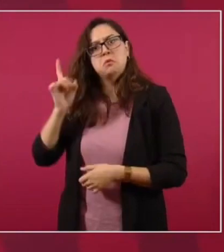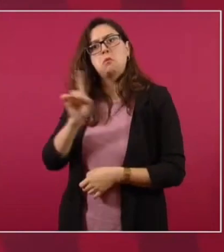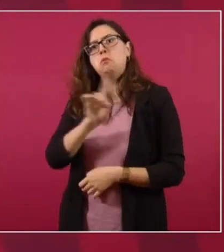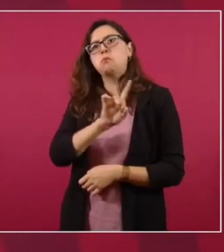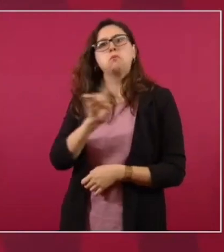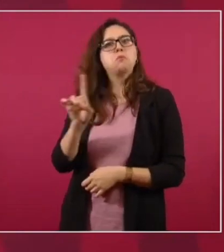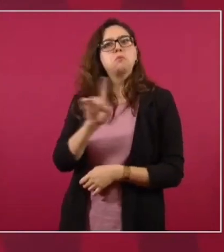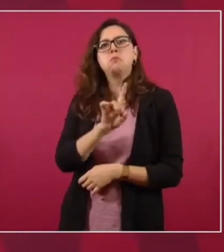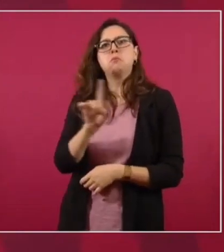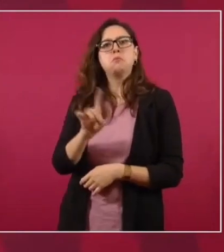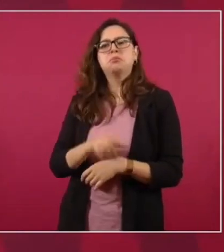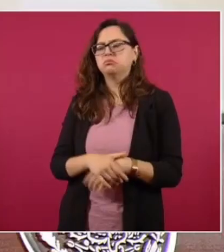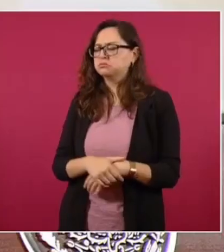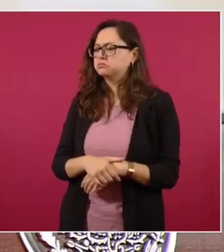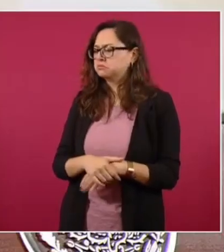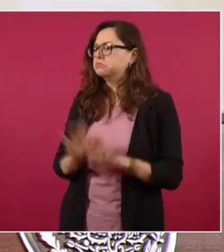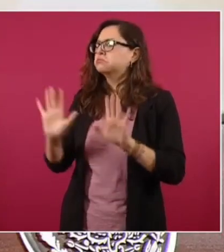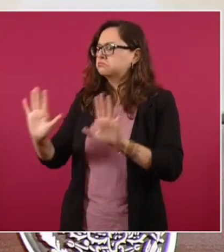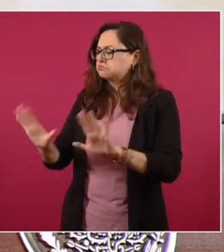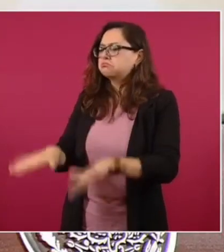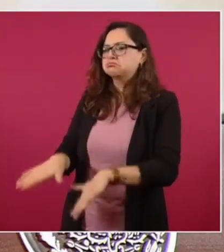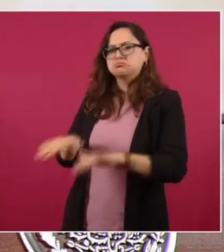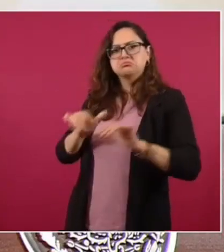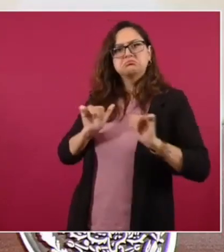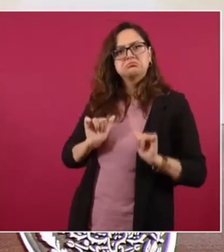Y así